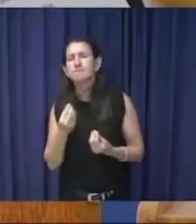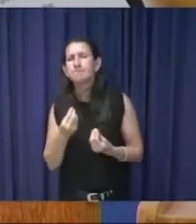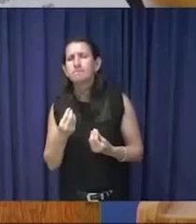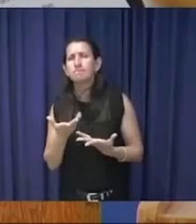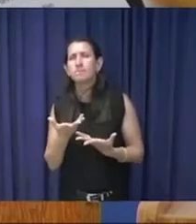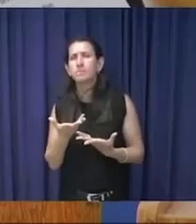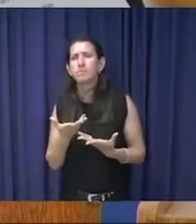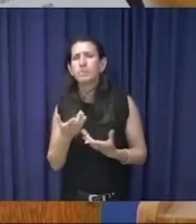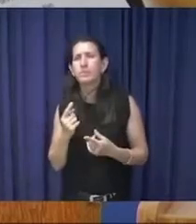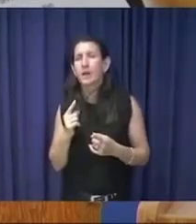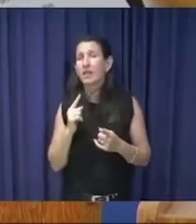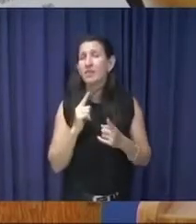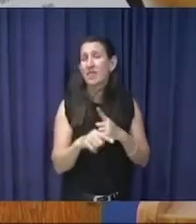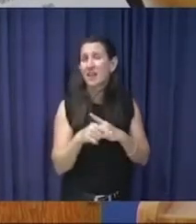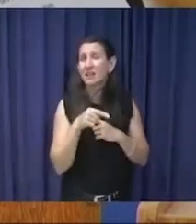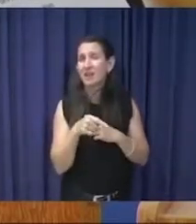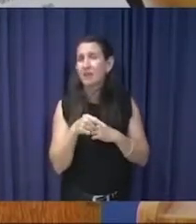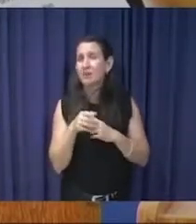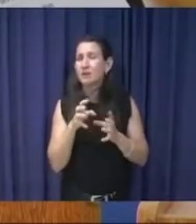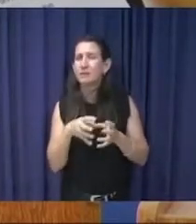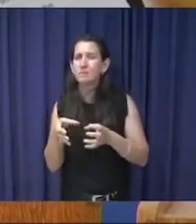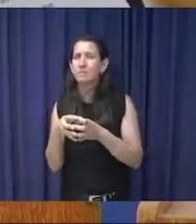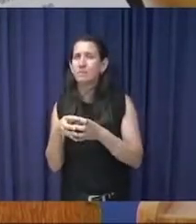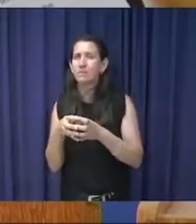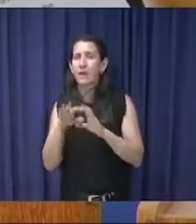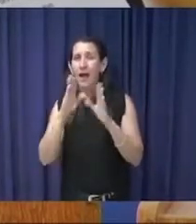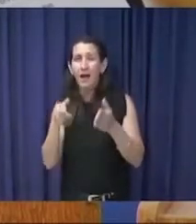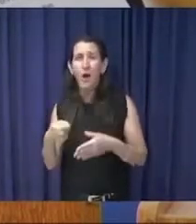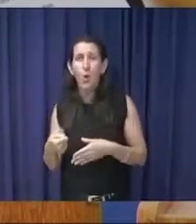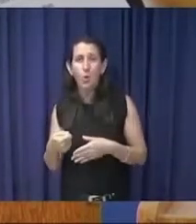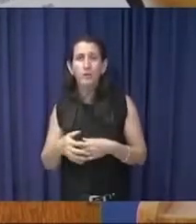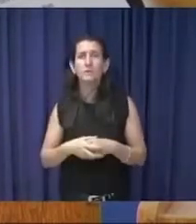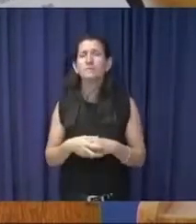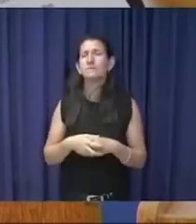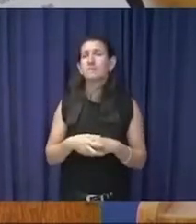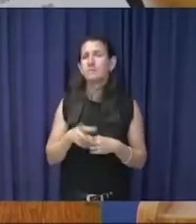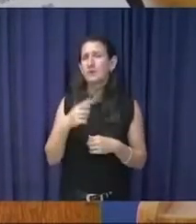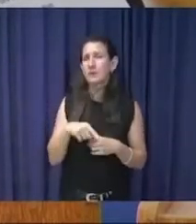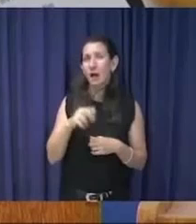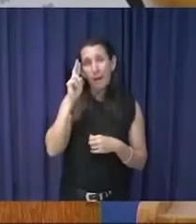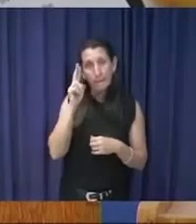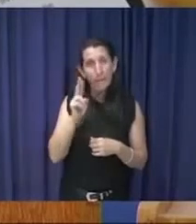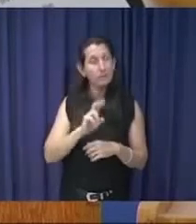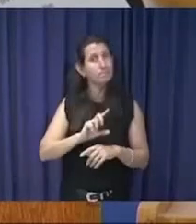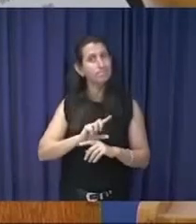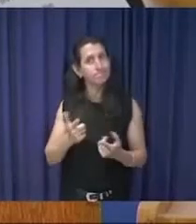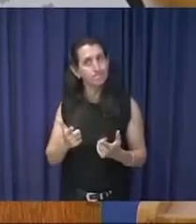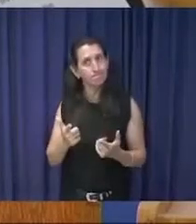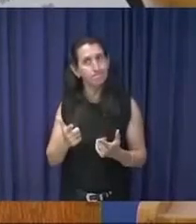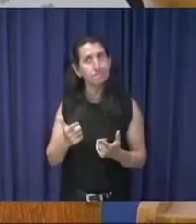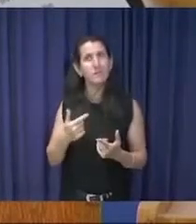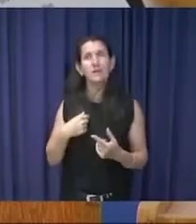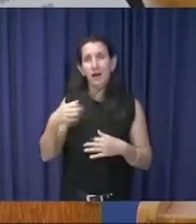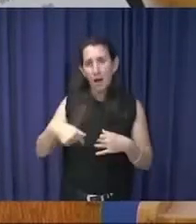directamente se habilitaría una paritaria a la caja de jubilaciones donde no se respetaría lo que